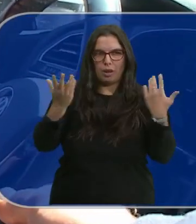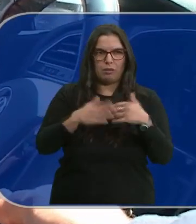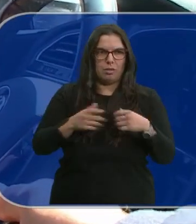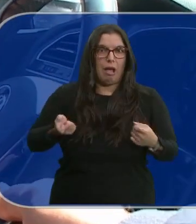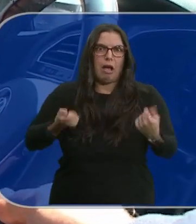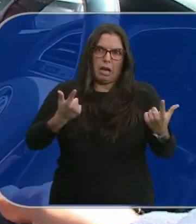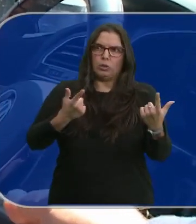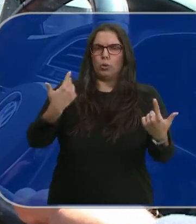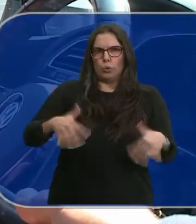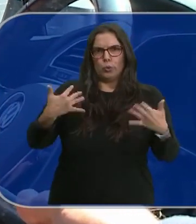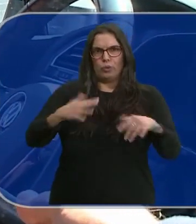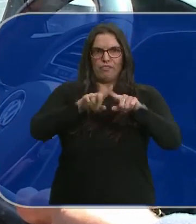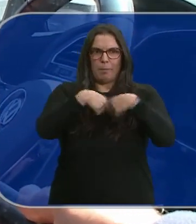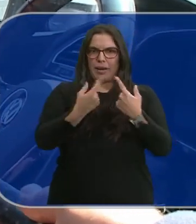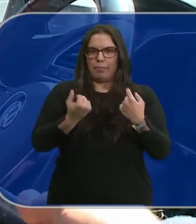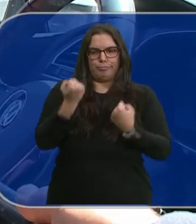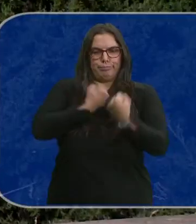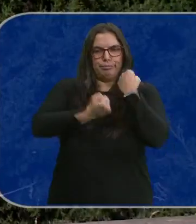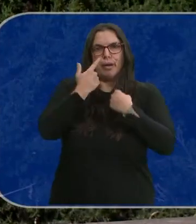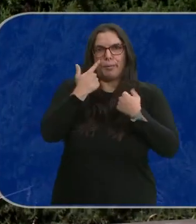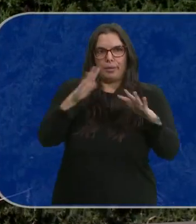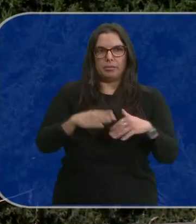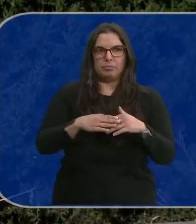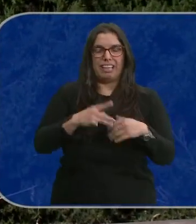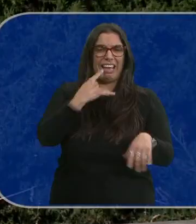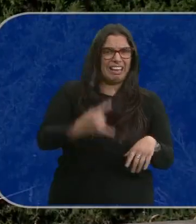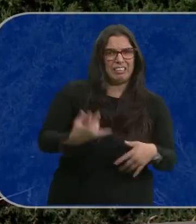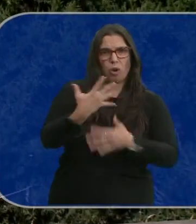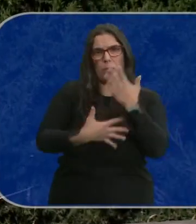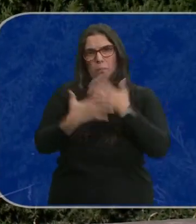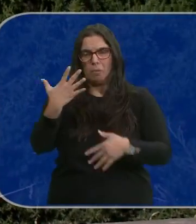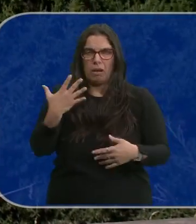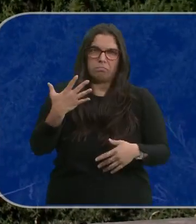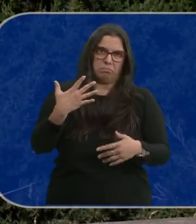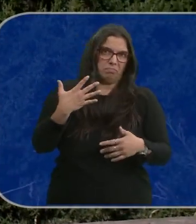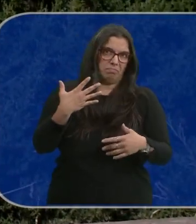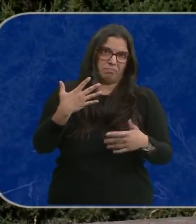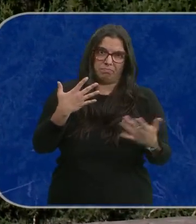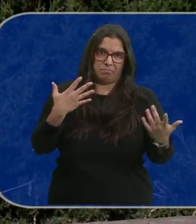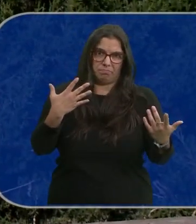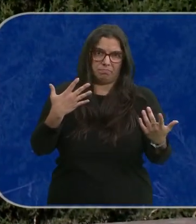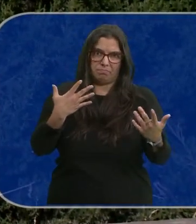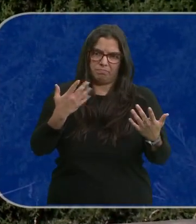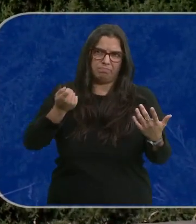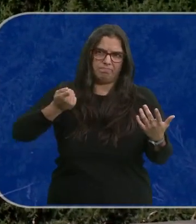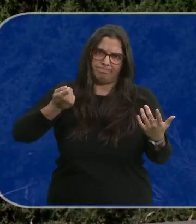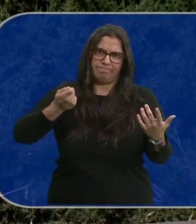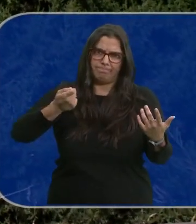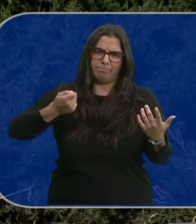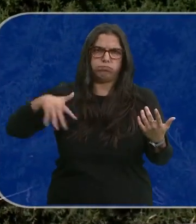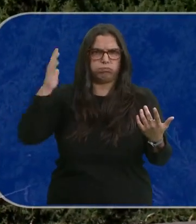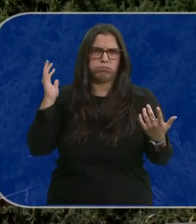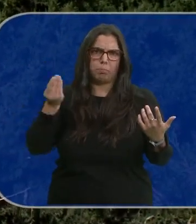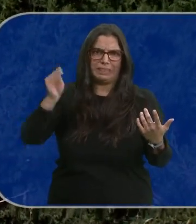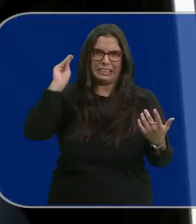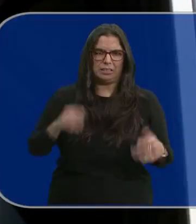un gasto muy importante para la familia y tenemos que esperar a ver. Eléctricos o híbridos, pues suponen un